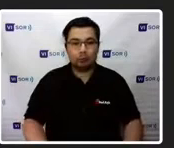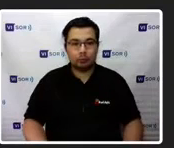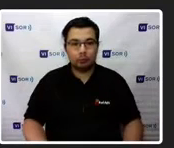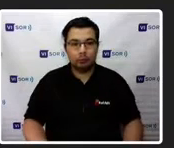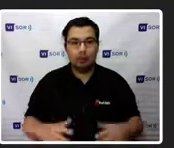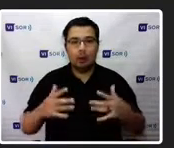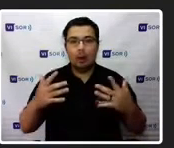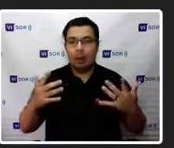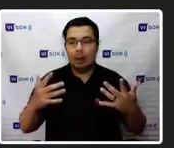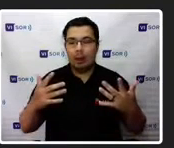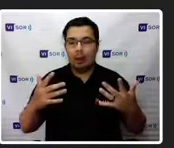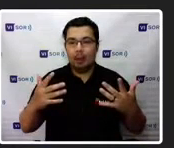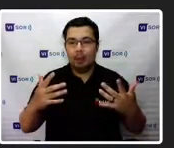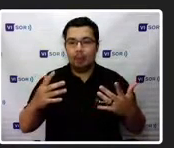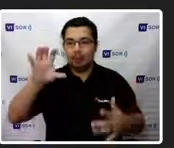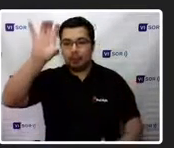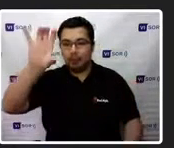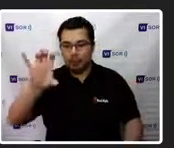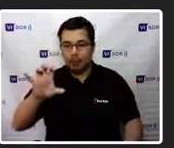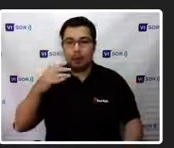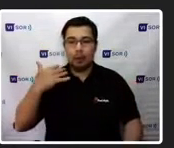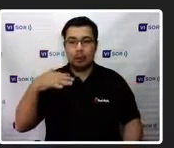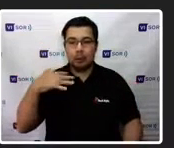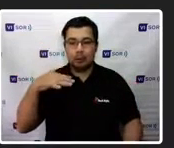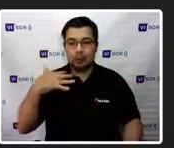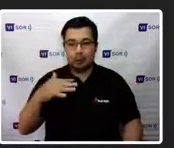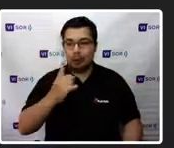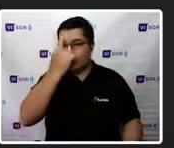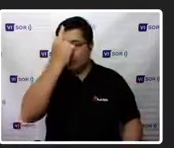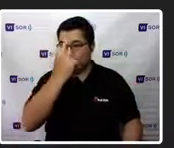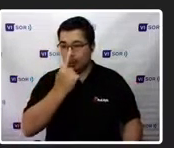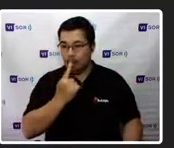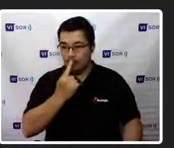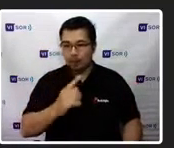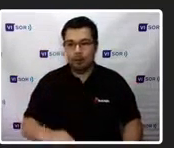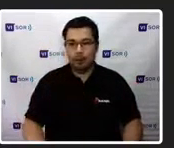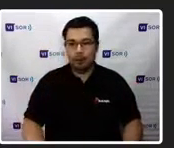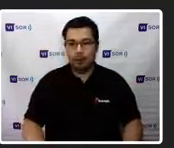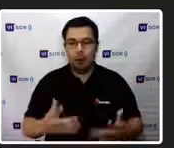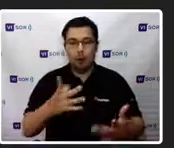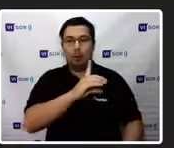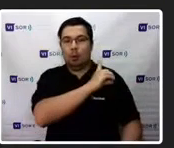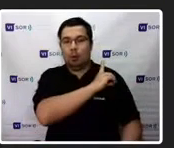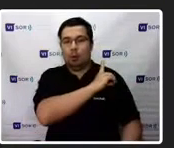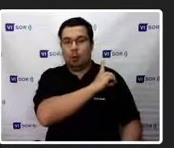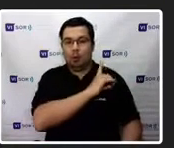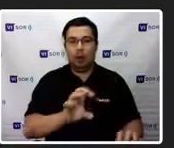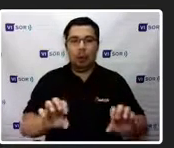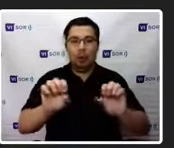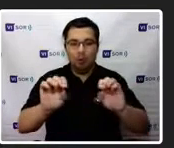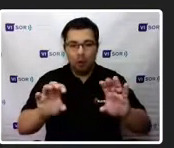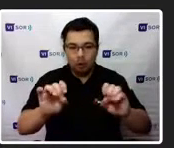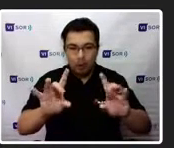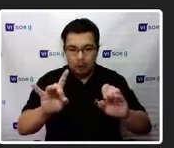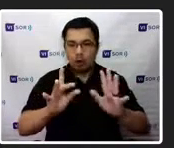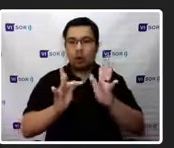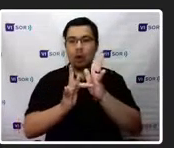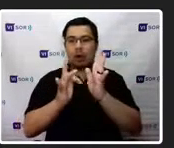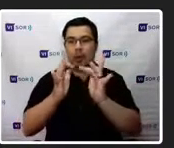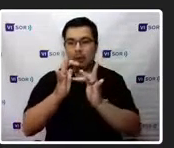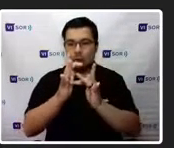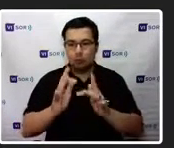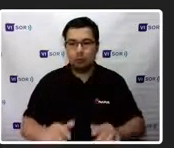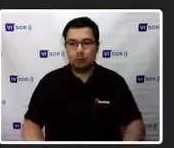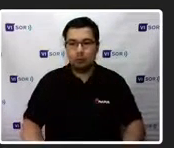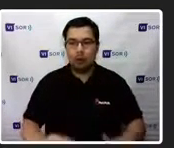formamos, como DOCUC, que tienen que ver con la formación cristiana, la ética para el trabajo y la